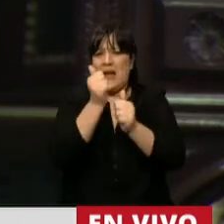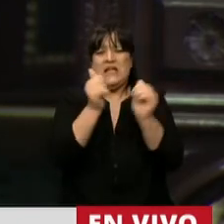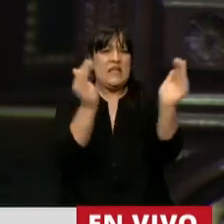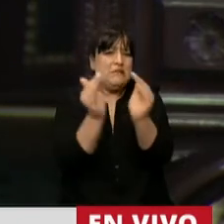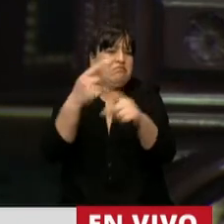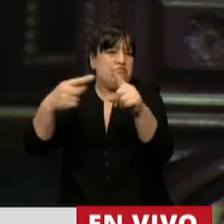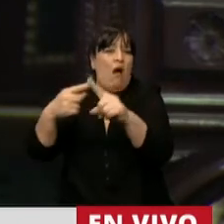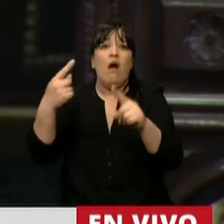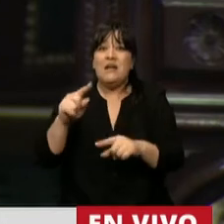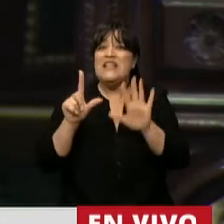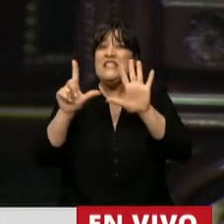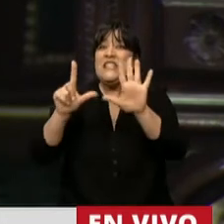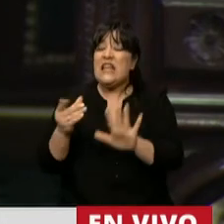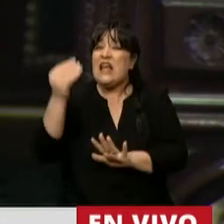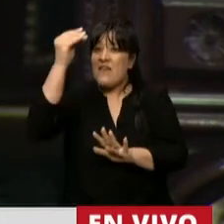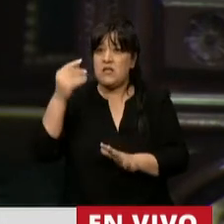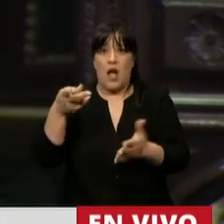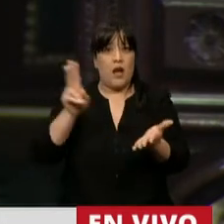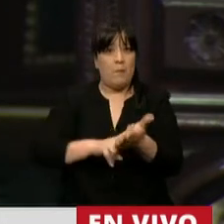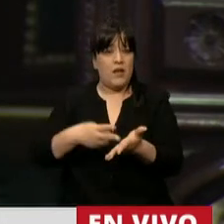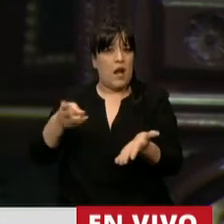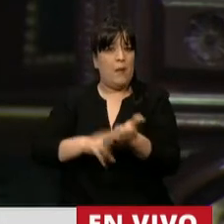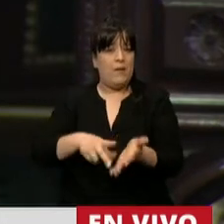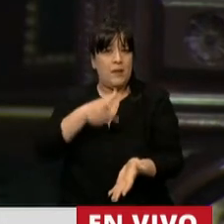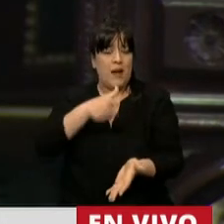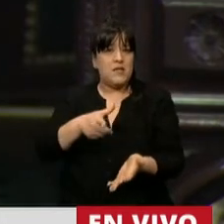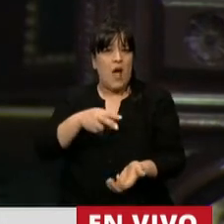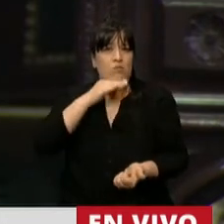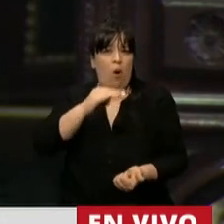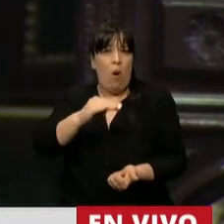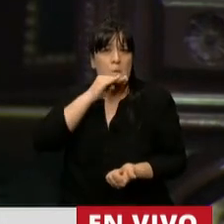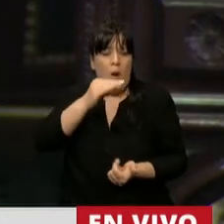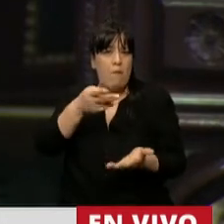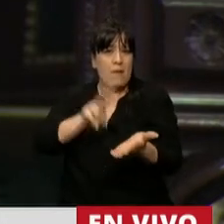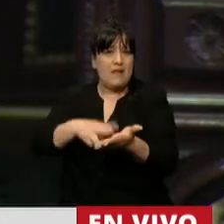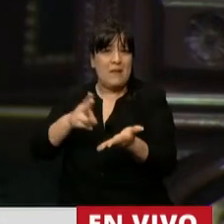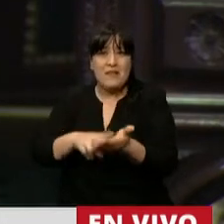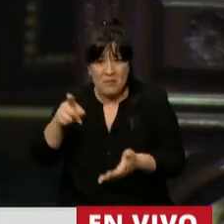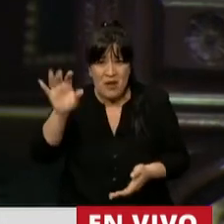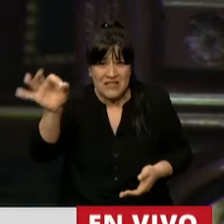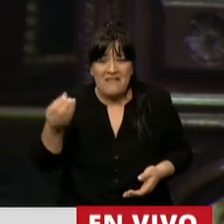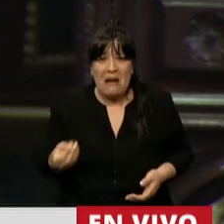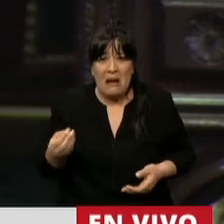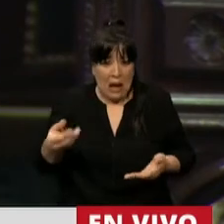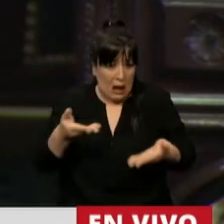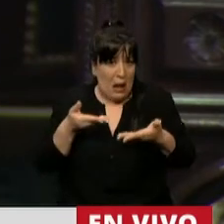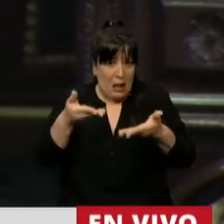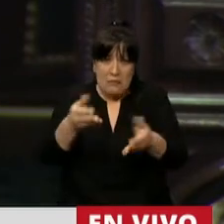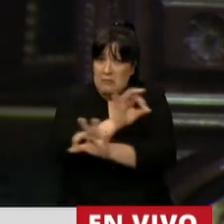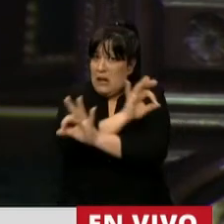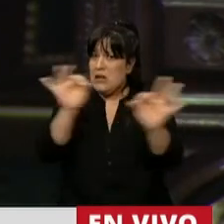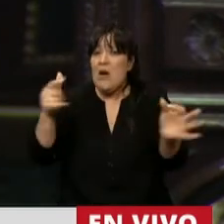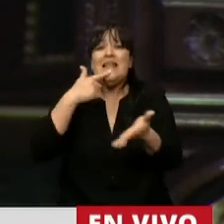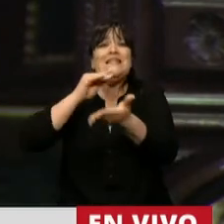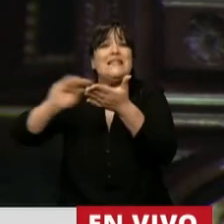empresas. 7 veces lo dijo, lo repetía como un mantra. ¿Y sabe qué? El sector no fue recibido por ningún